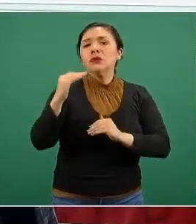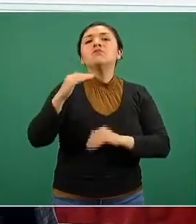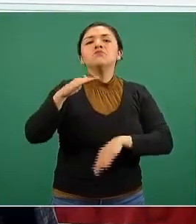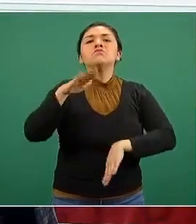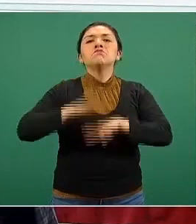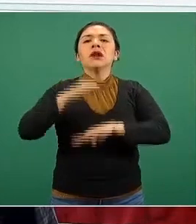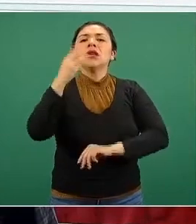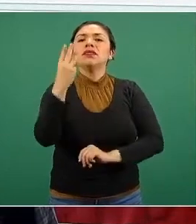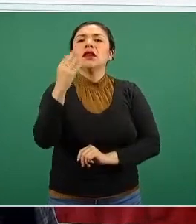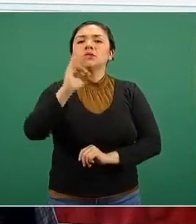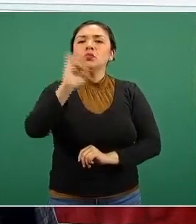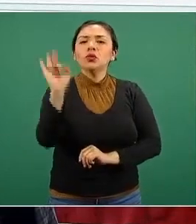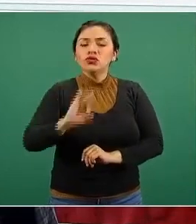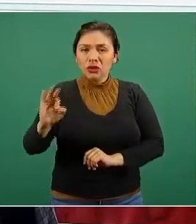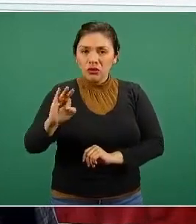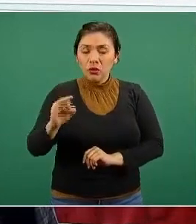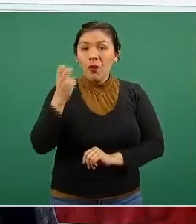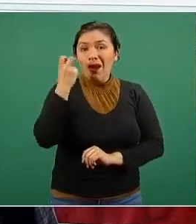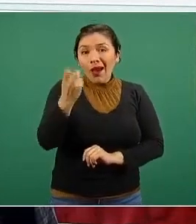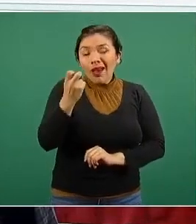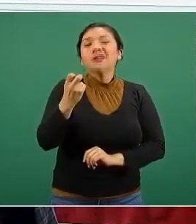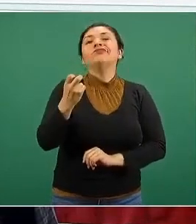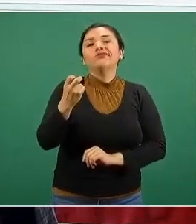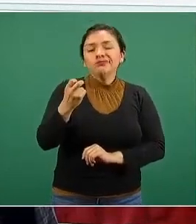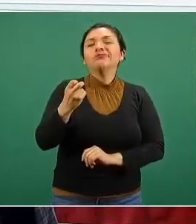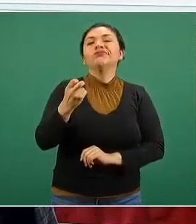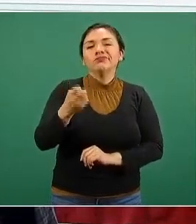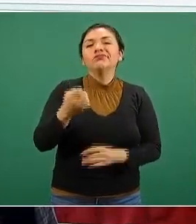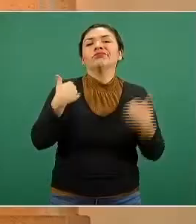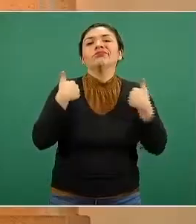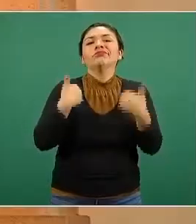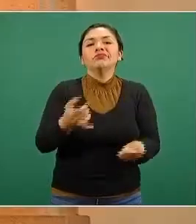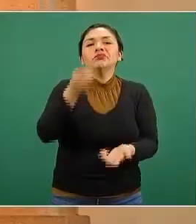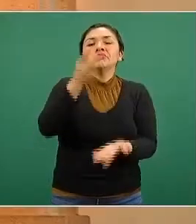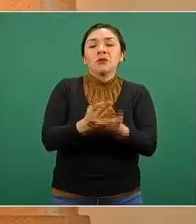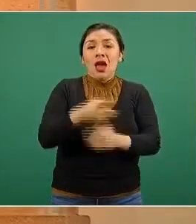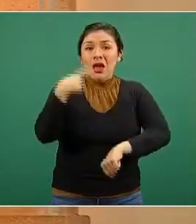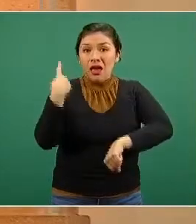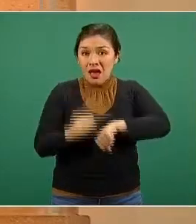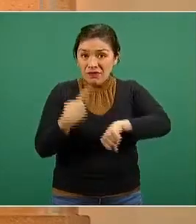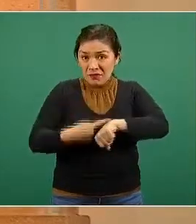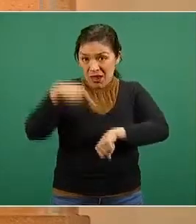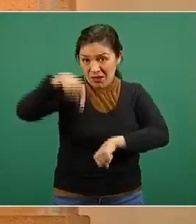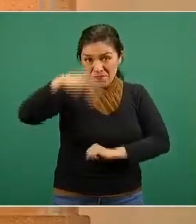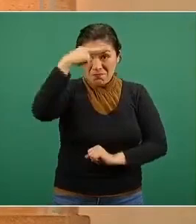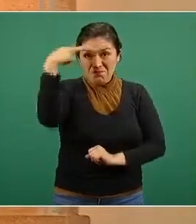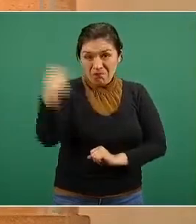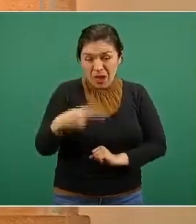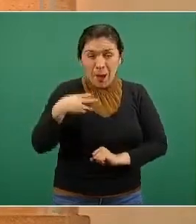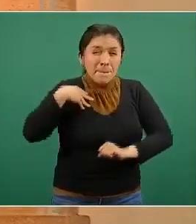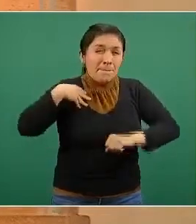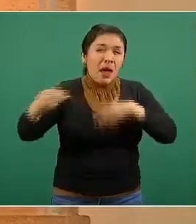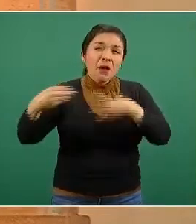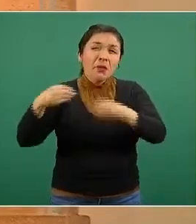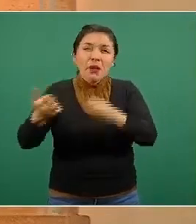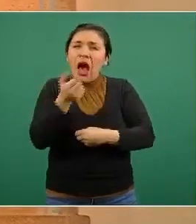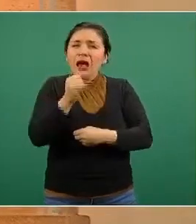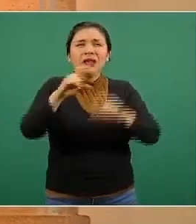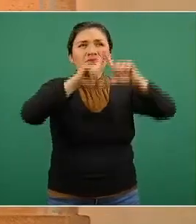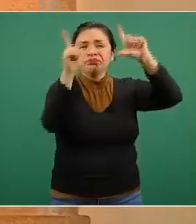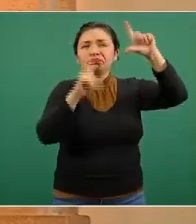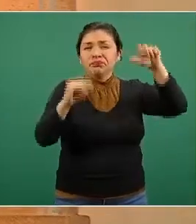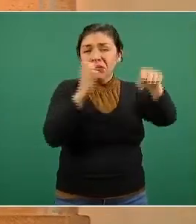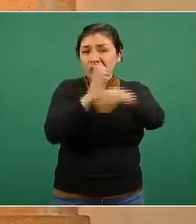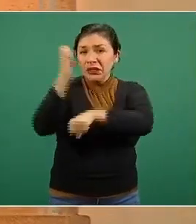más 3%, lo que lógicamente confirma que la epidemia en México y en varias de las entidades